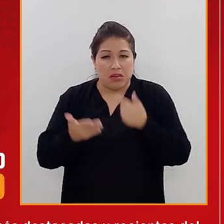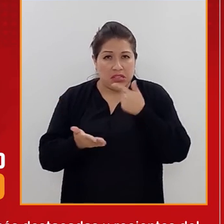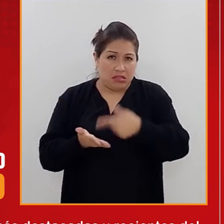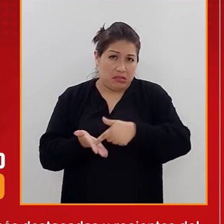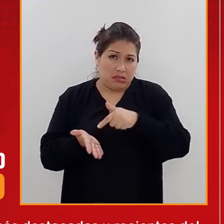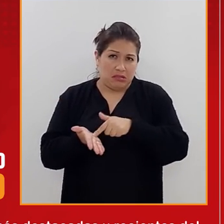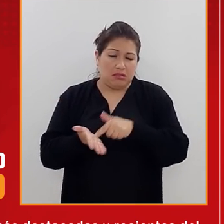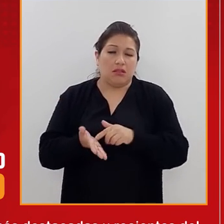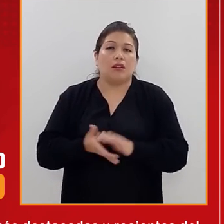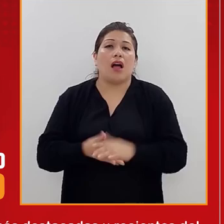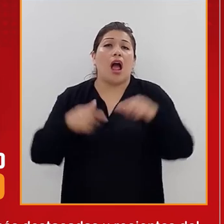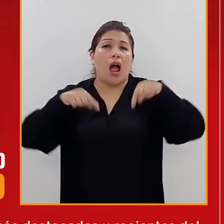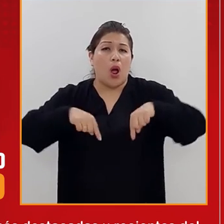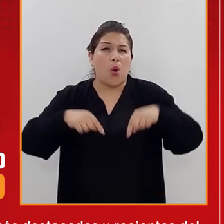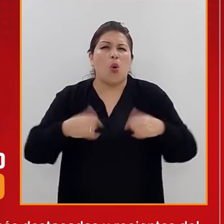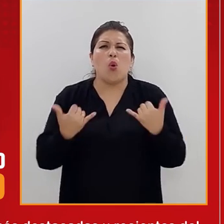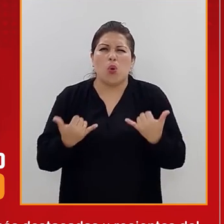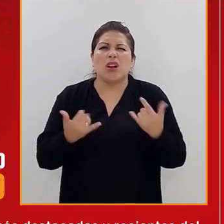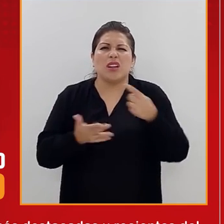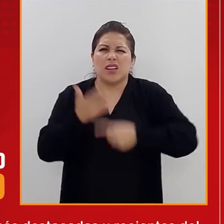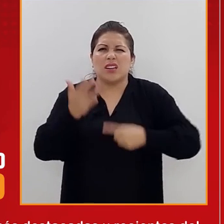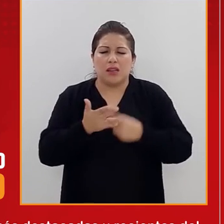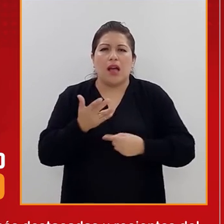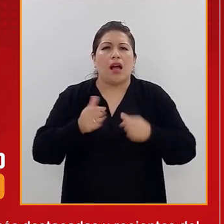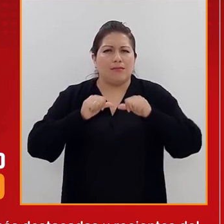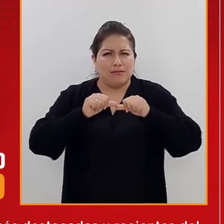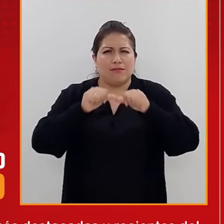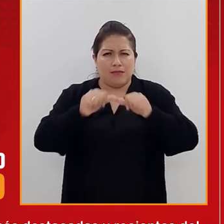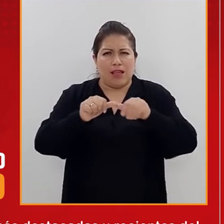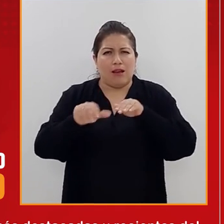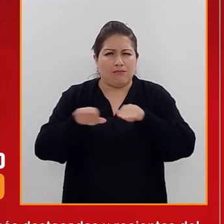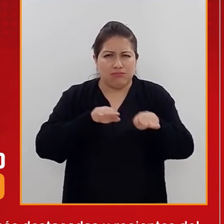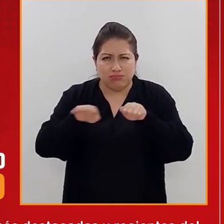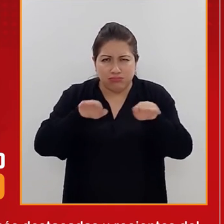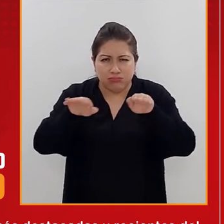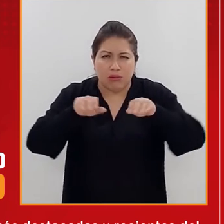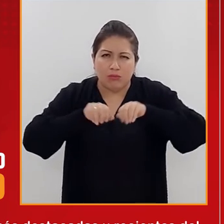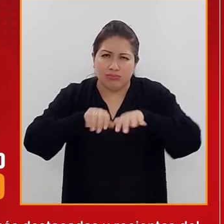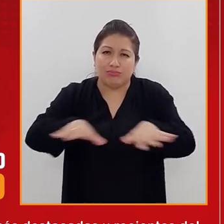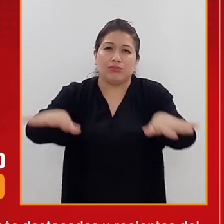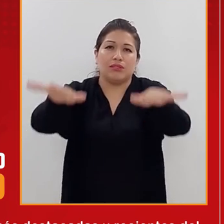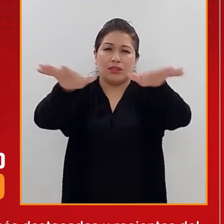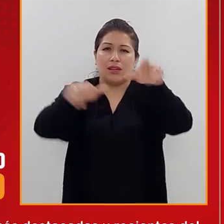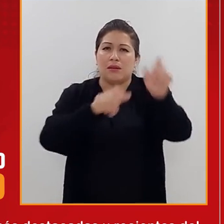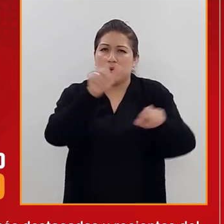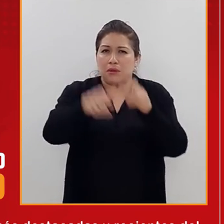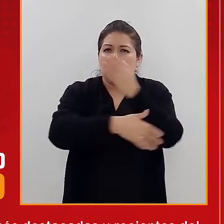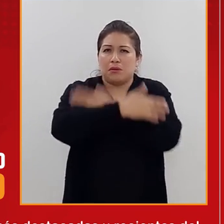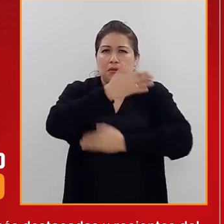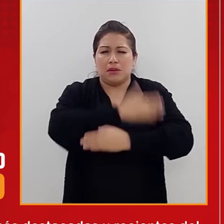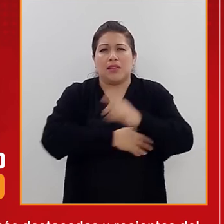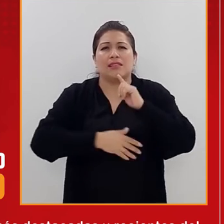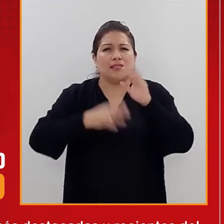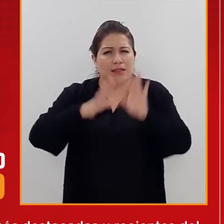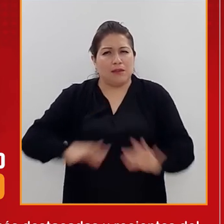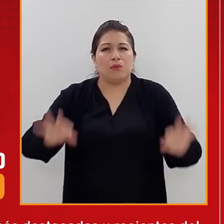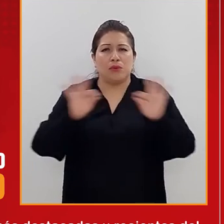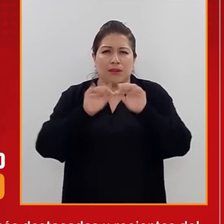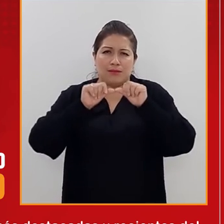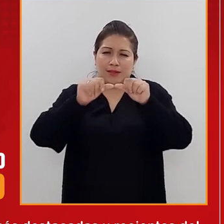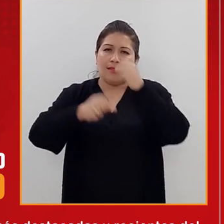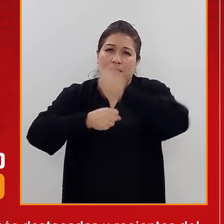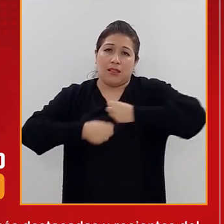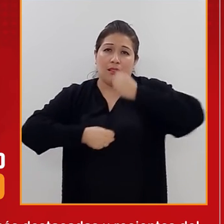cual plantea, hasta la actualidad, el reto de seguir impulsando los derechos de las personas con discapacidad, por lo que